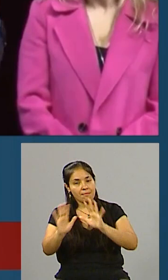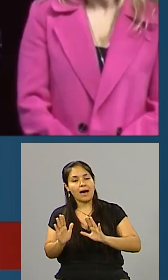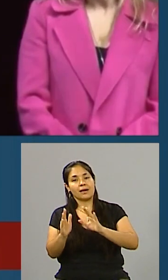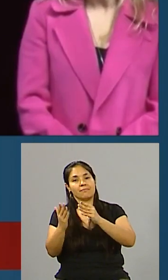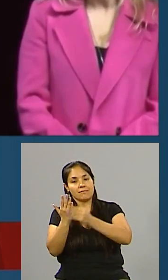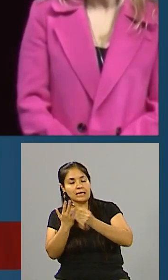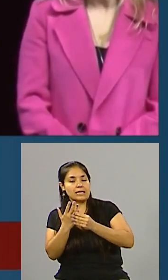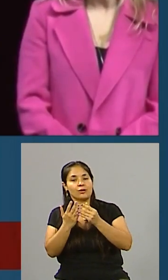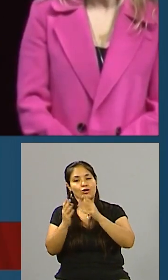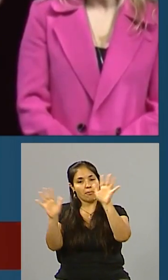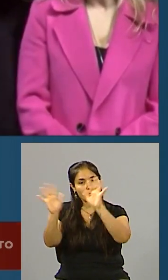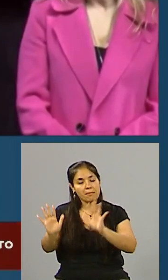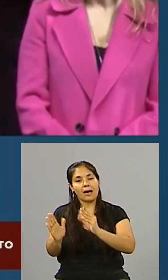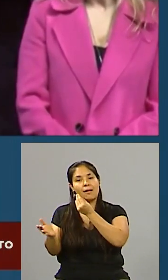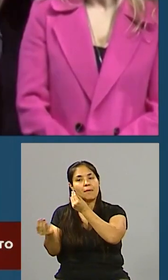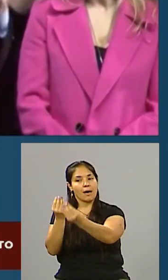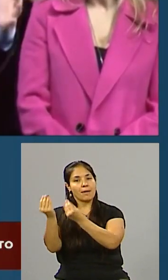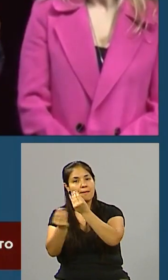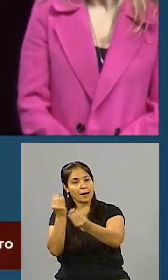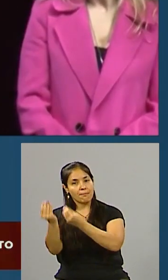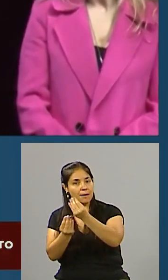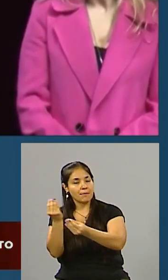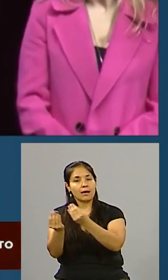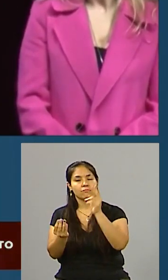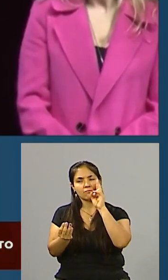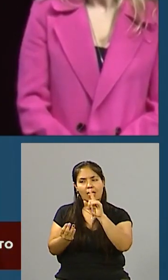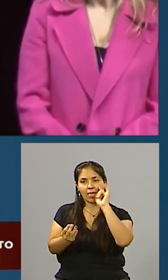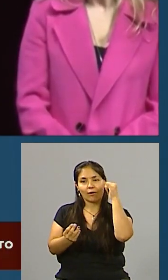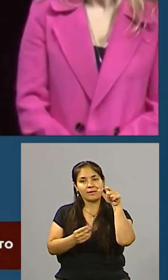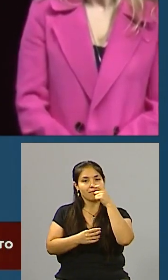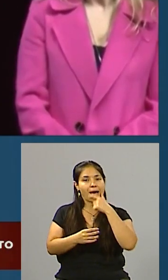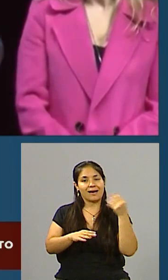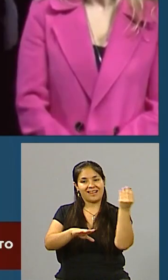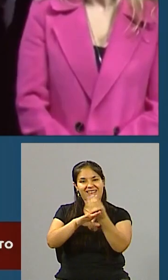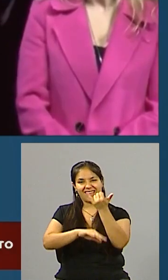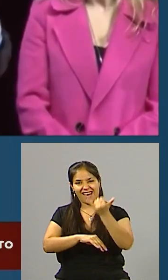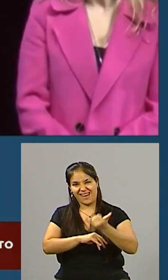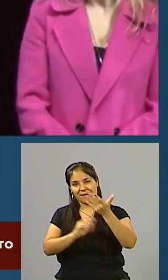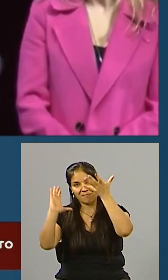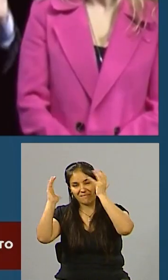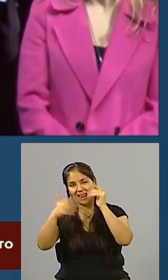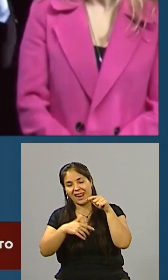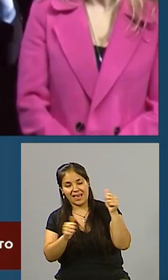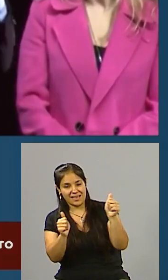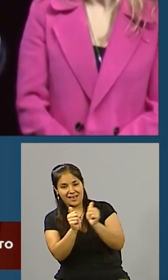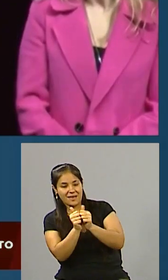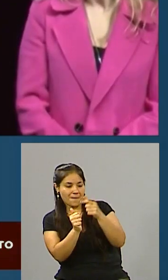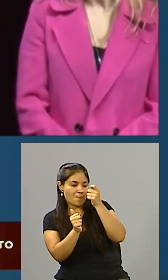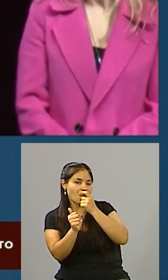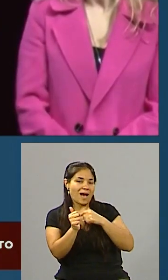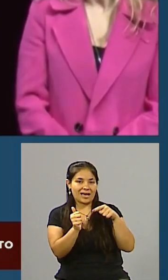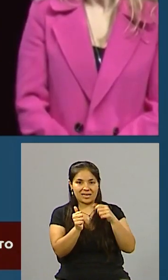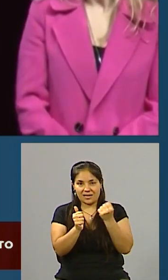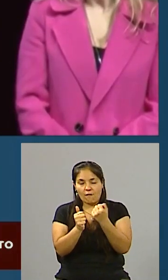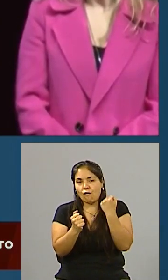que va a acompañar a Javier Milei. Mucho se ha notado un poco la presencia, digamos, fuerte de Mauricio Macri. La